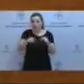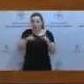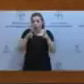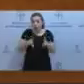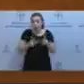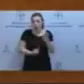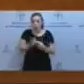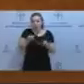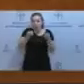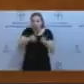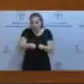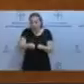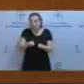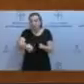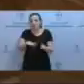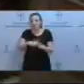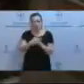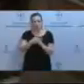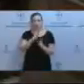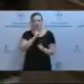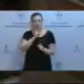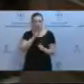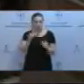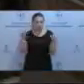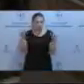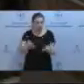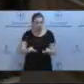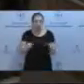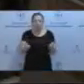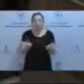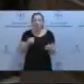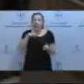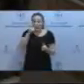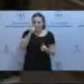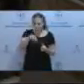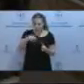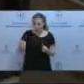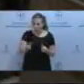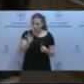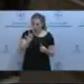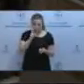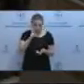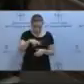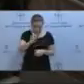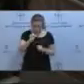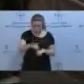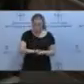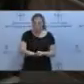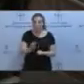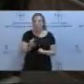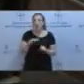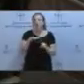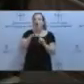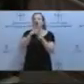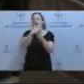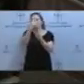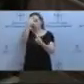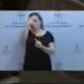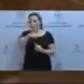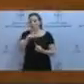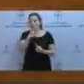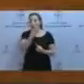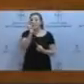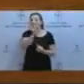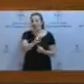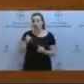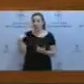cierre y otras situaciones muy complicadas. Hombre, hemos mejorado, se lo reconozco. Este año es mejor, queda reconocido. Ahora, hay que verlo todo en un contexto. No le hablo de 20 años. 20 años es de